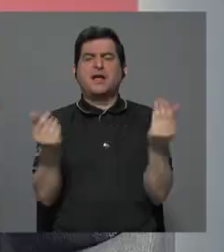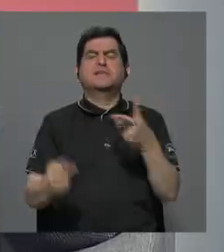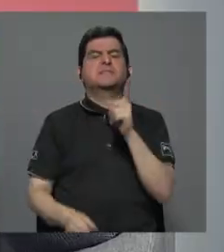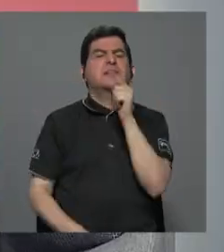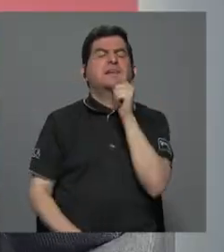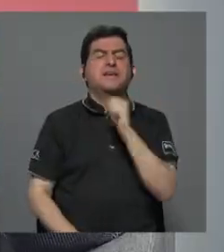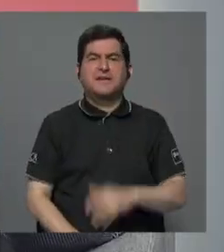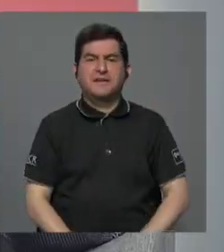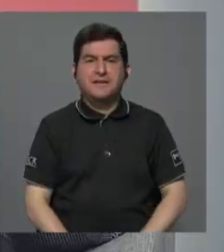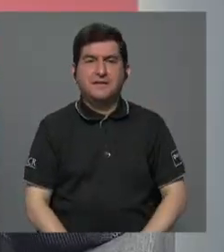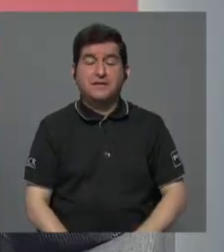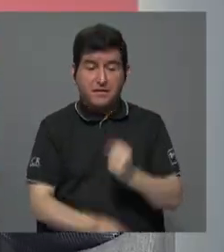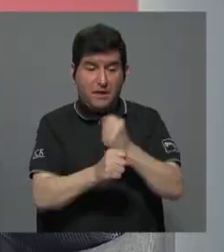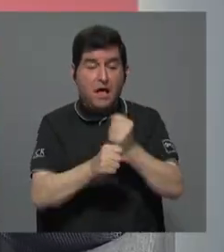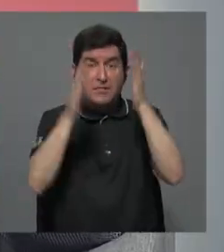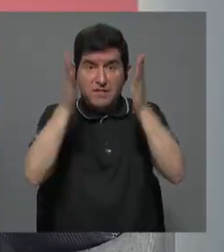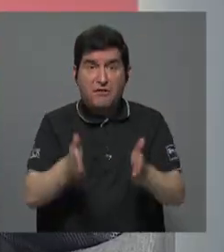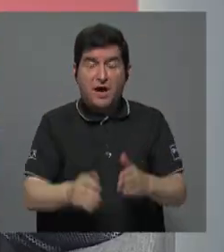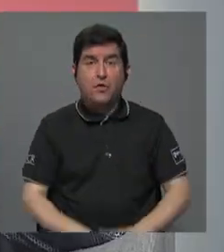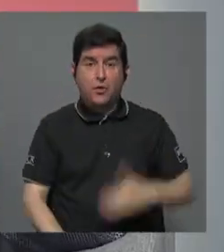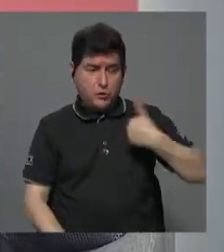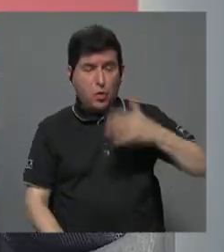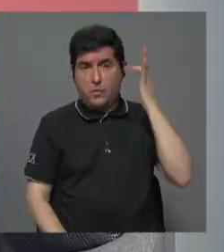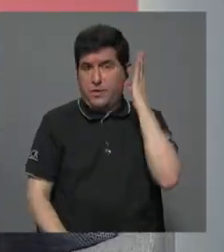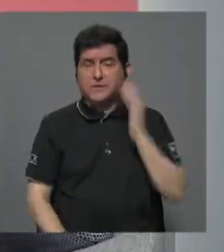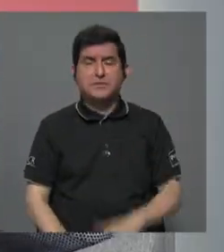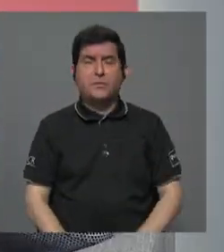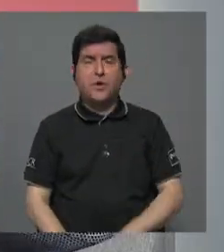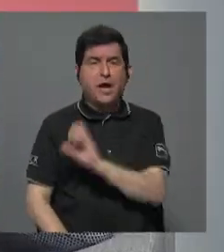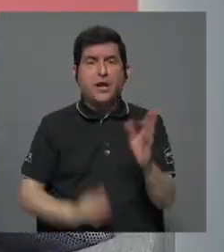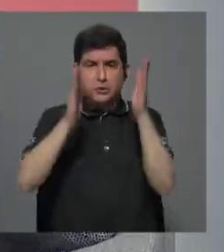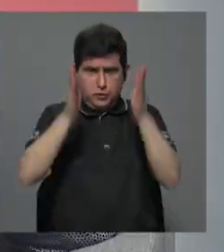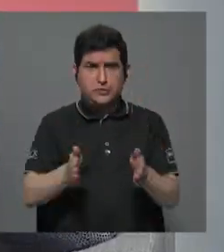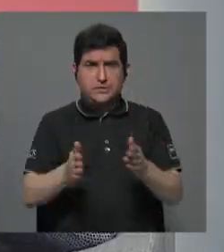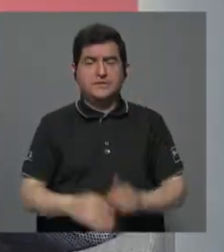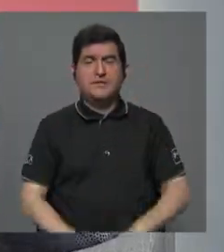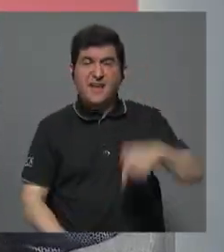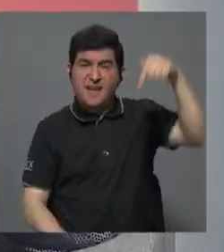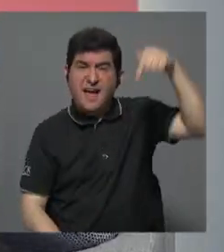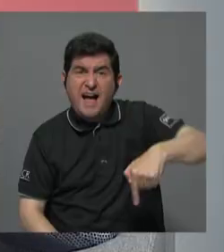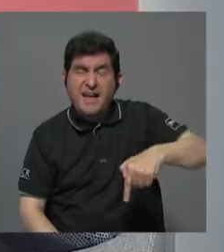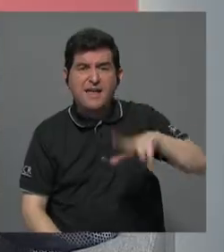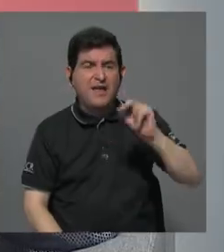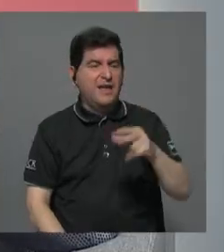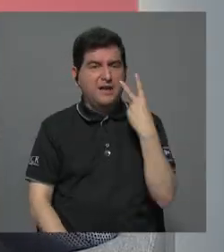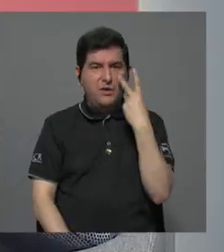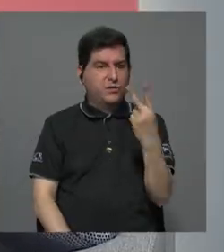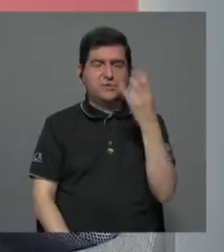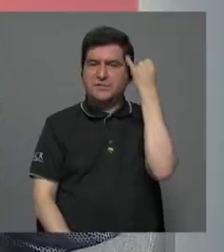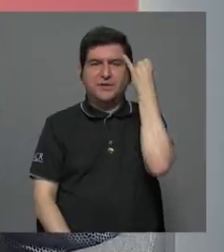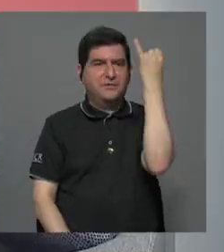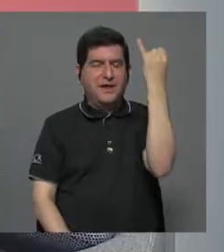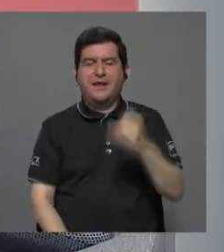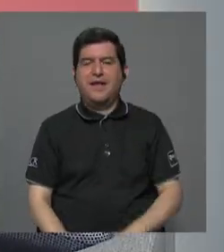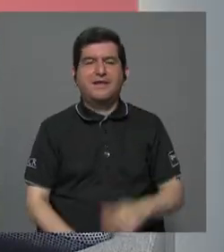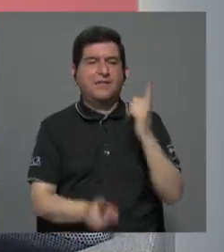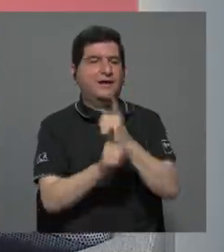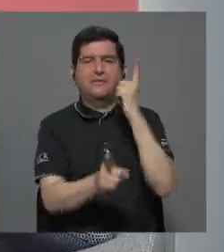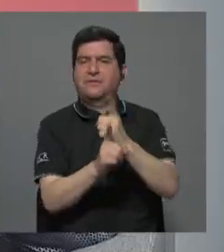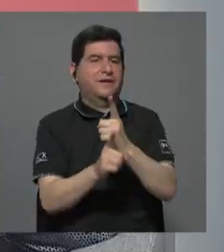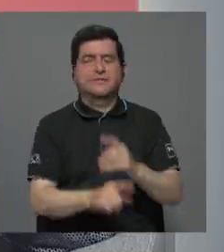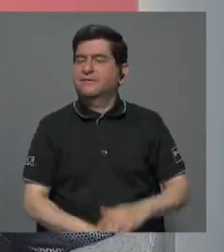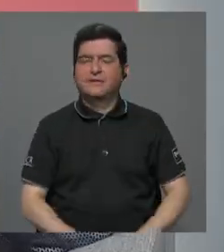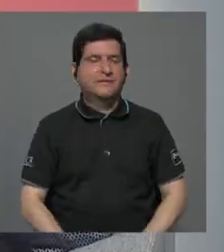la generan los trabajadores las trabajadoras los costarricenses y aquí no se está viendo ese concepto de la manera correcta